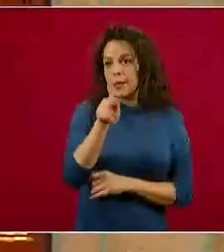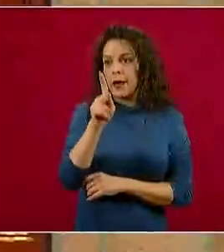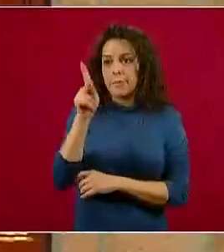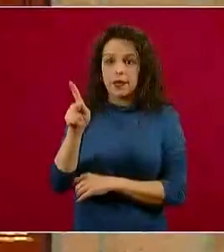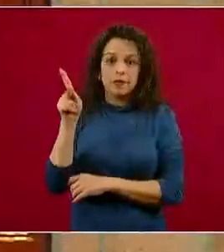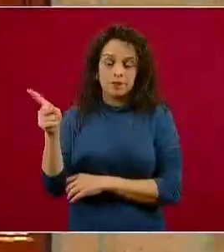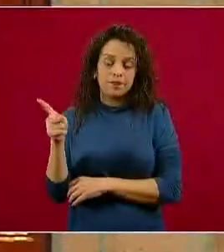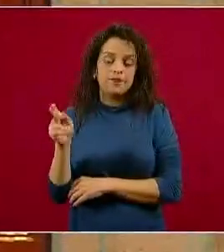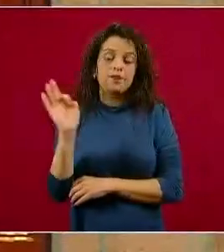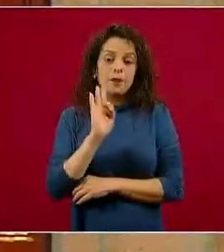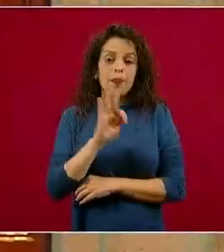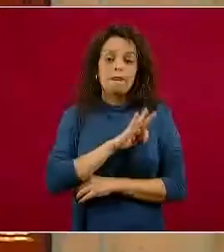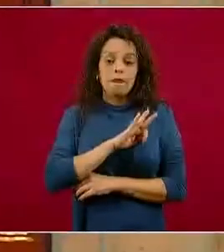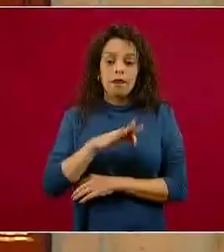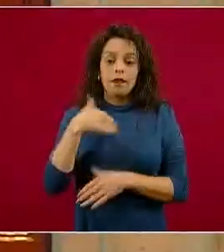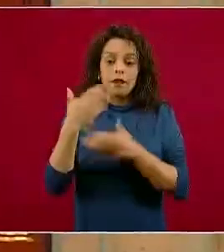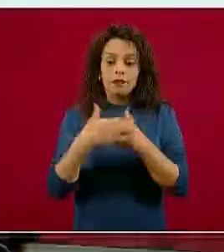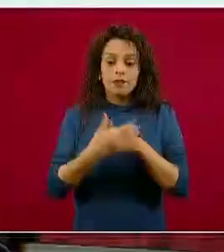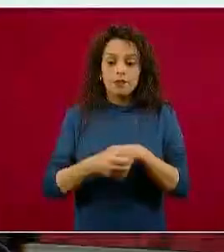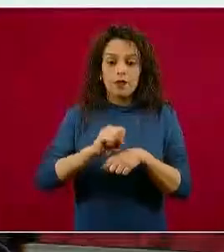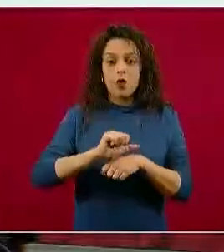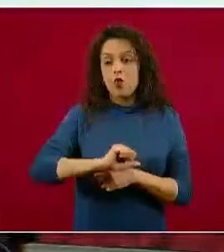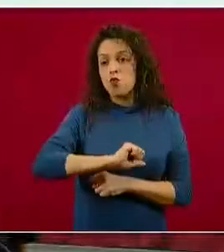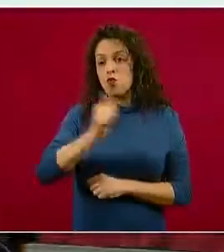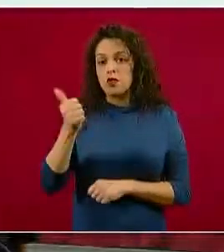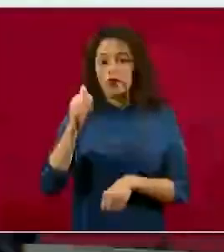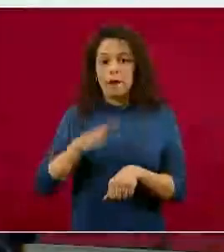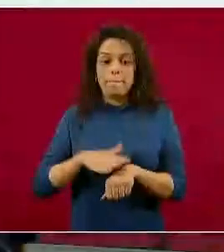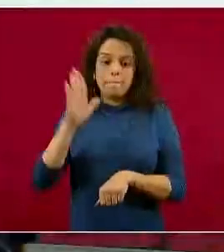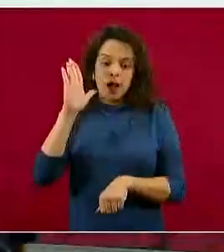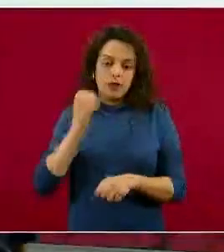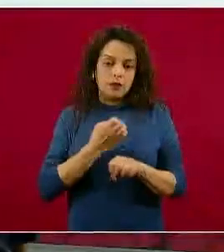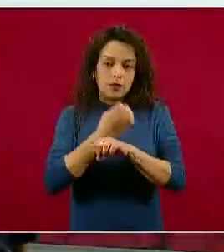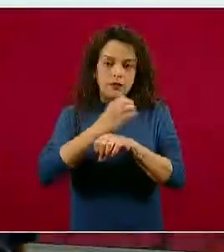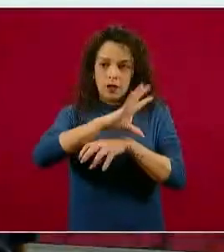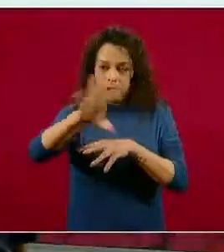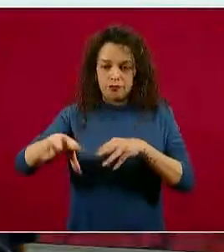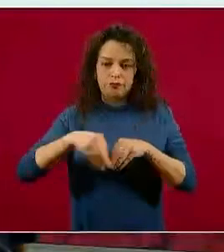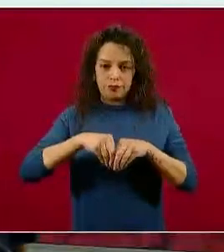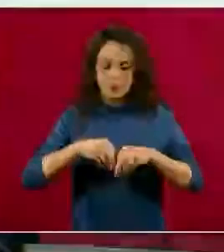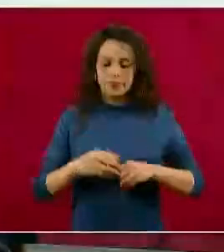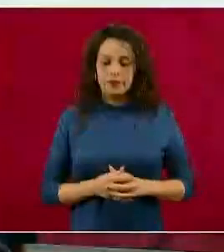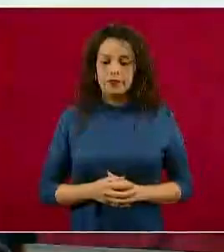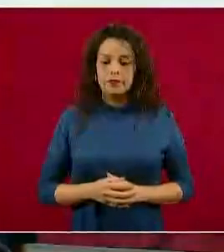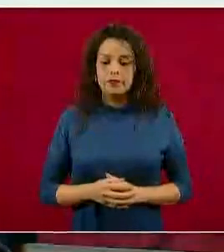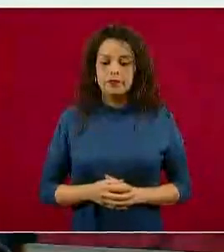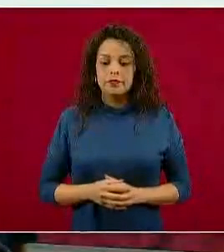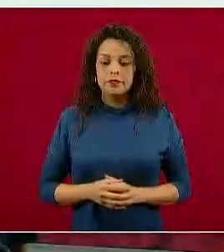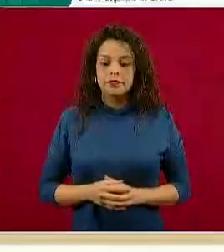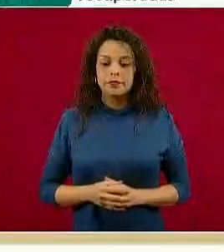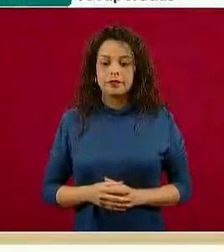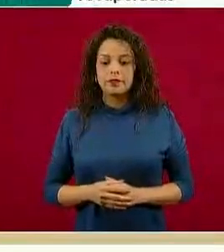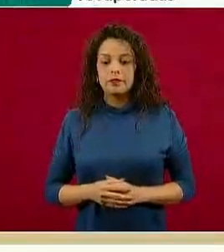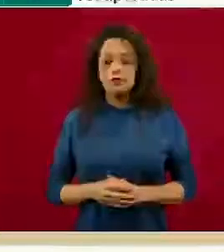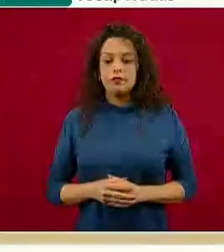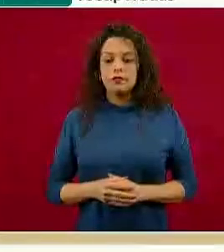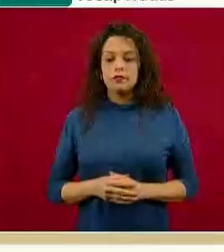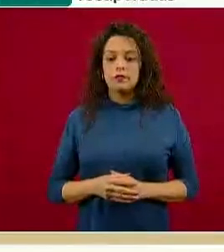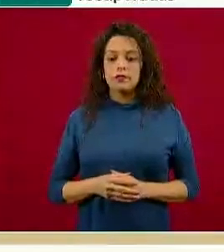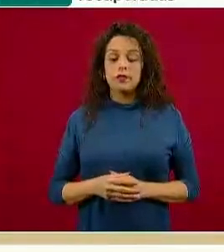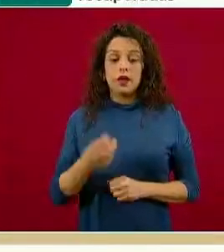también estarse integrando durante la semana algunas más. Igual, lógicamente, la tendencia o el cambio